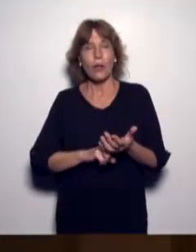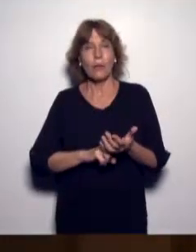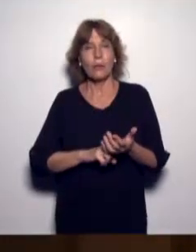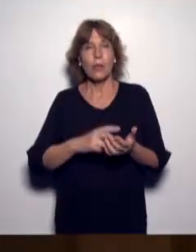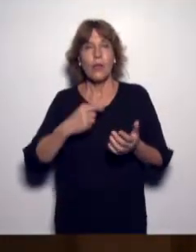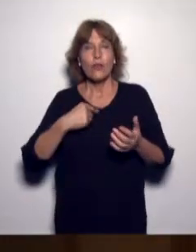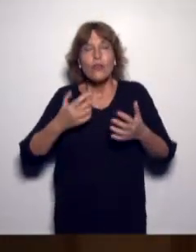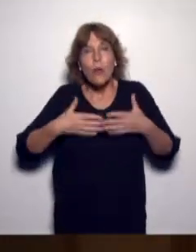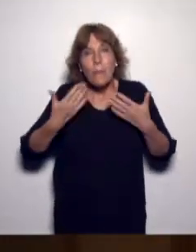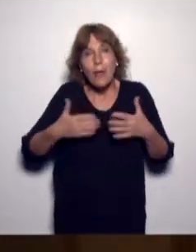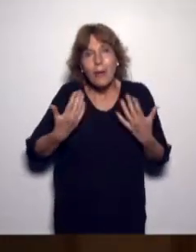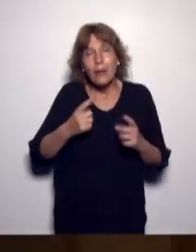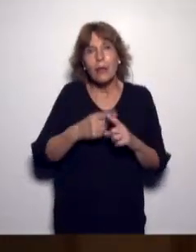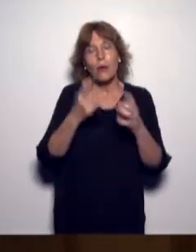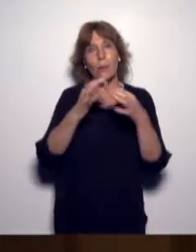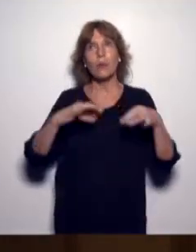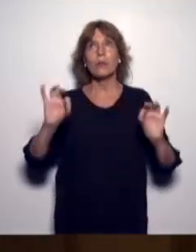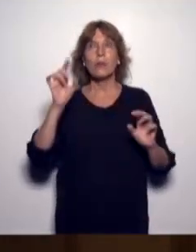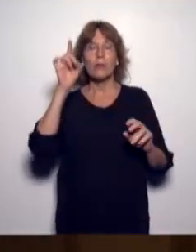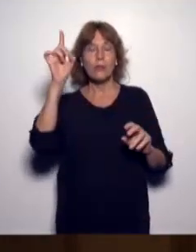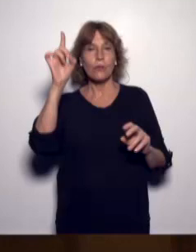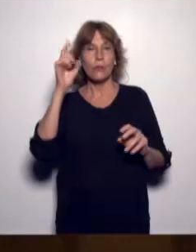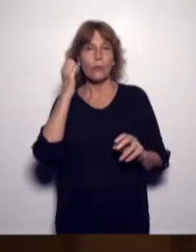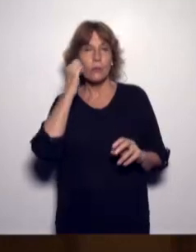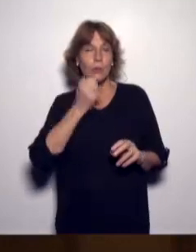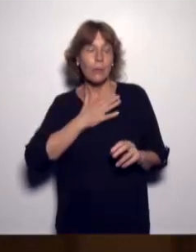alegras con tu salvación,